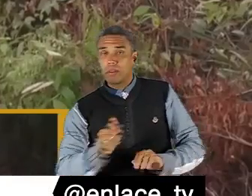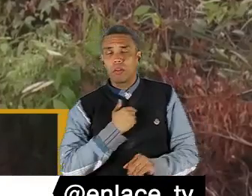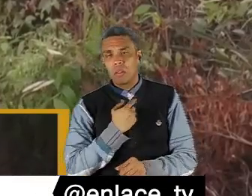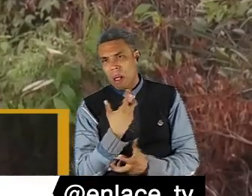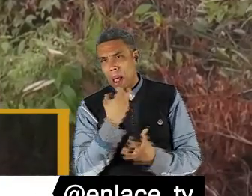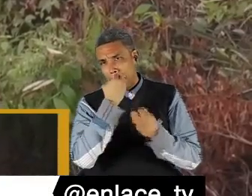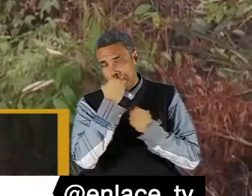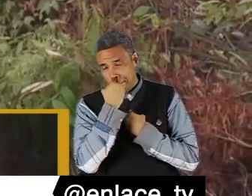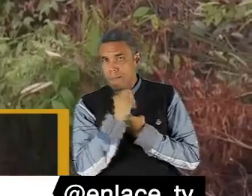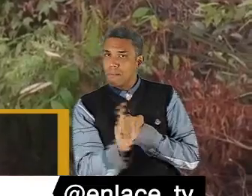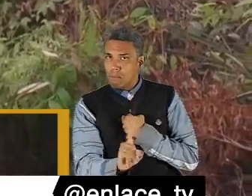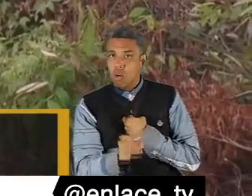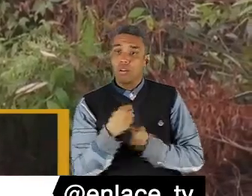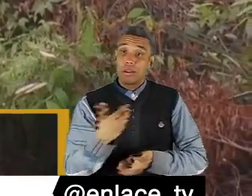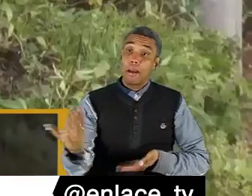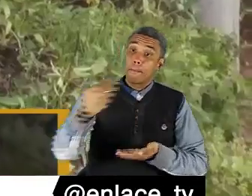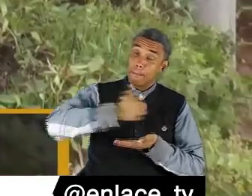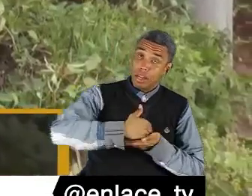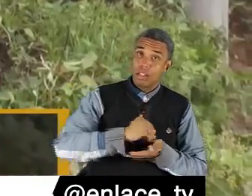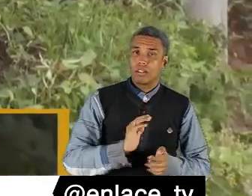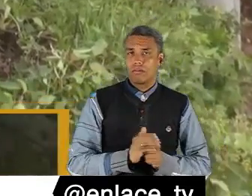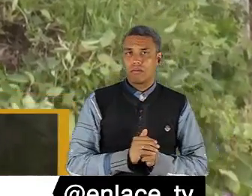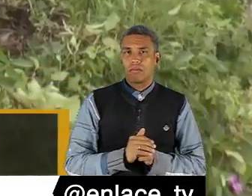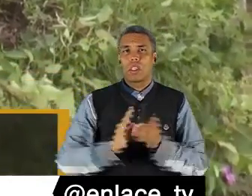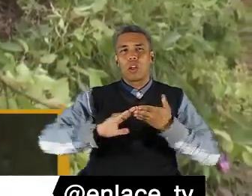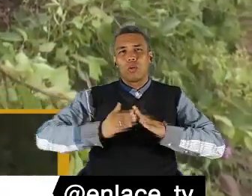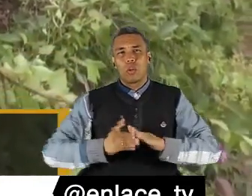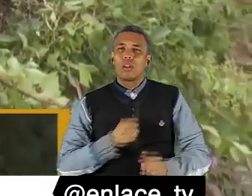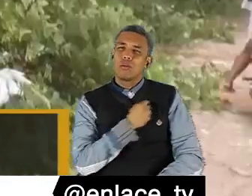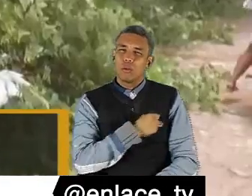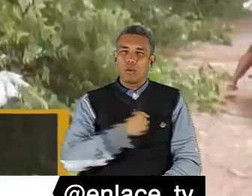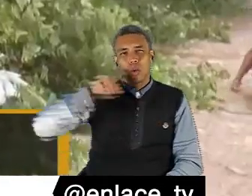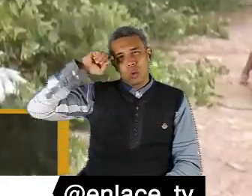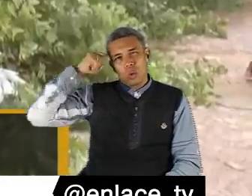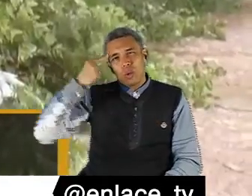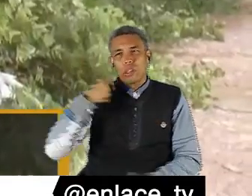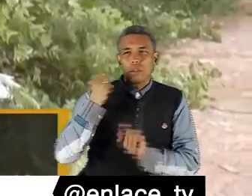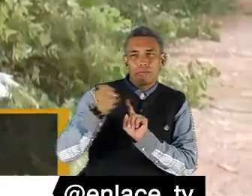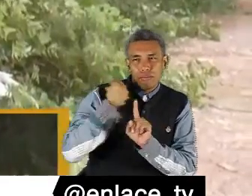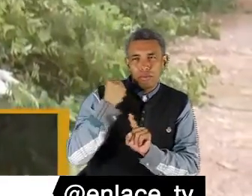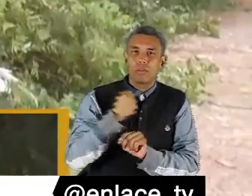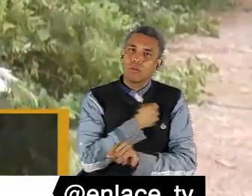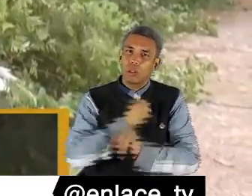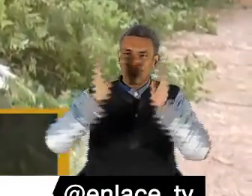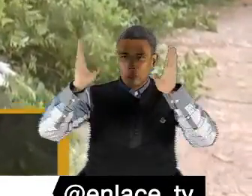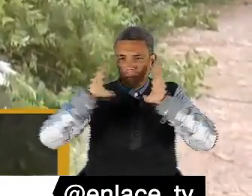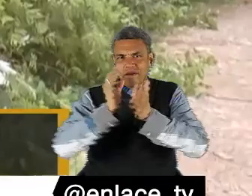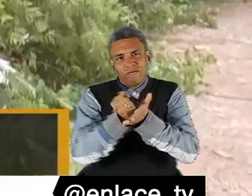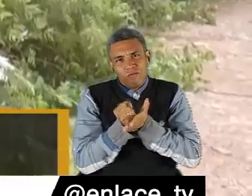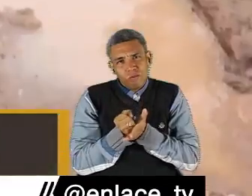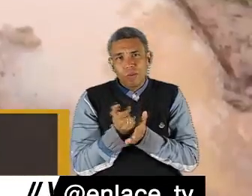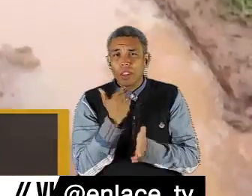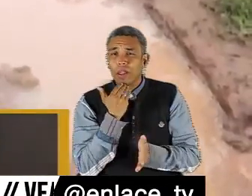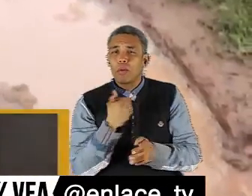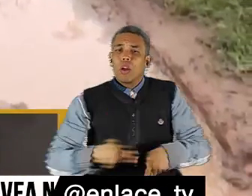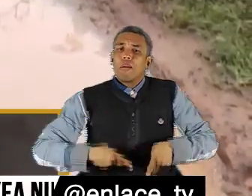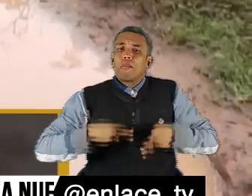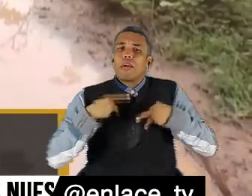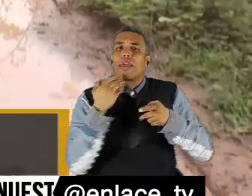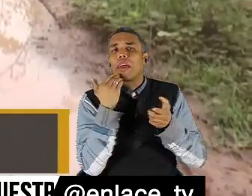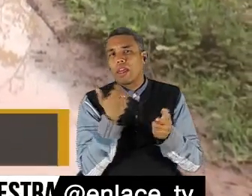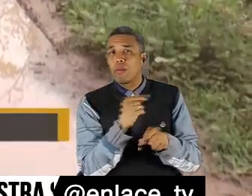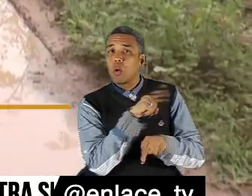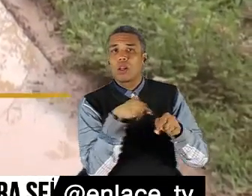acto criminal. Que alguna autoridad se acuerde de ellos es lo que piden, para que su calidad de vida no se vea truncada por quienes por medio de las armas